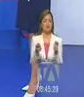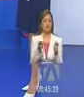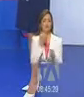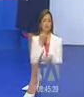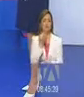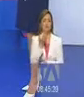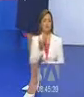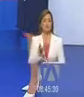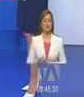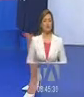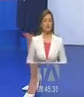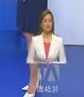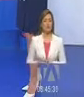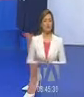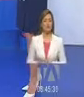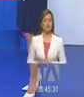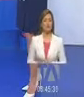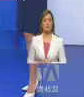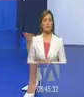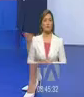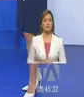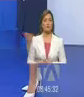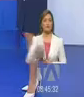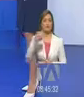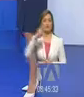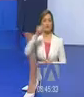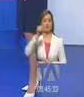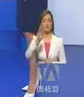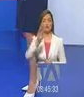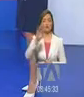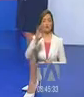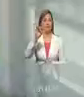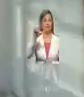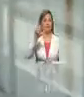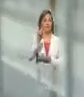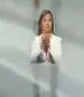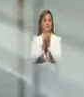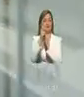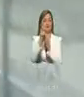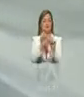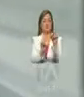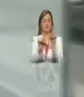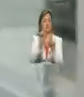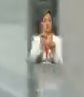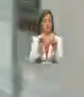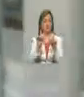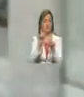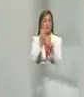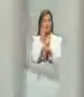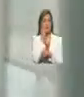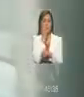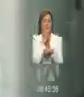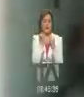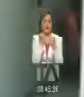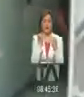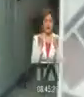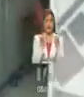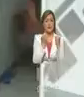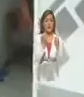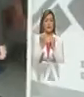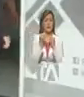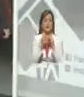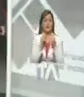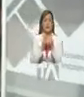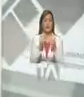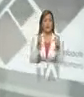manejarlo. Veamos. Él es Gabriel y desde hace 2 años le diagnosticaron trastorno de ansiedad. Sin embargo, su problema